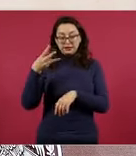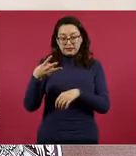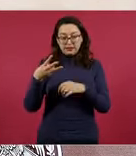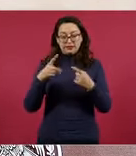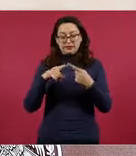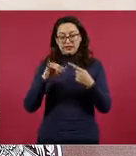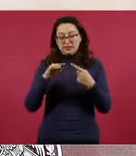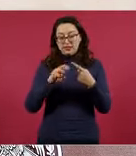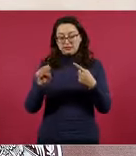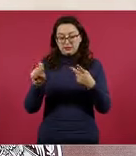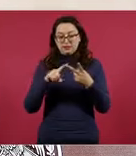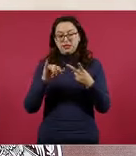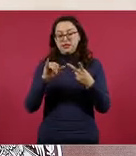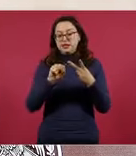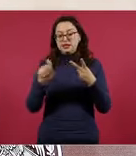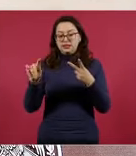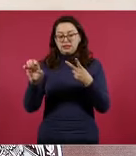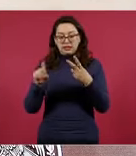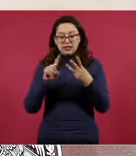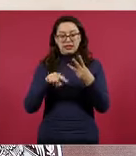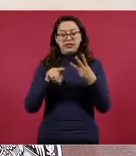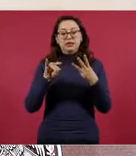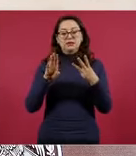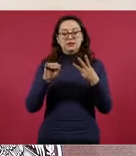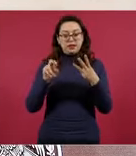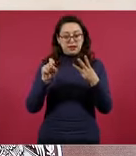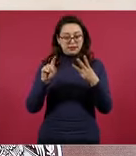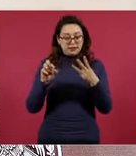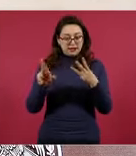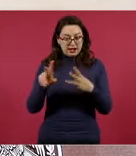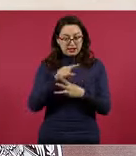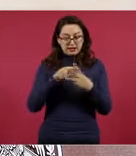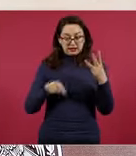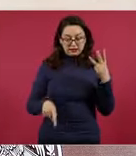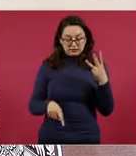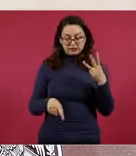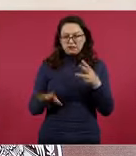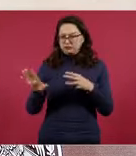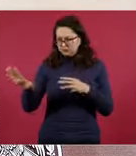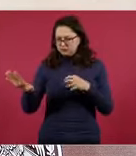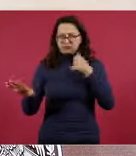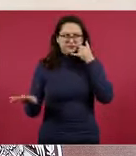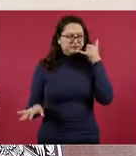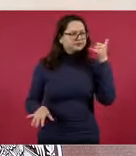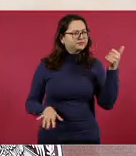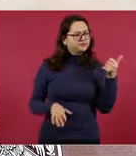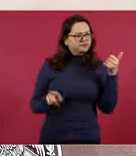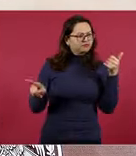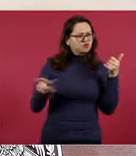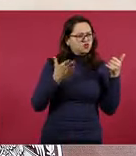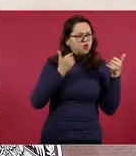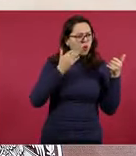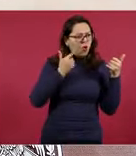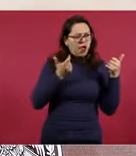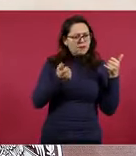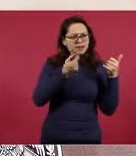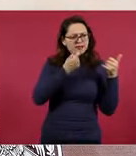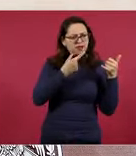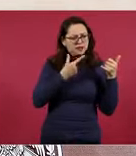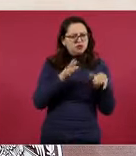Seguro Social, el ISSSTE y el IMSS-Bienestar. Ellos tienen un máximo de 3 horas para resolver la propia